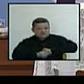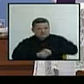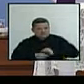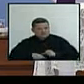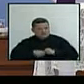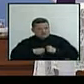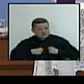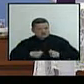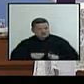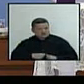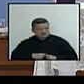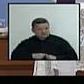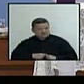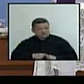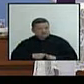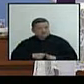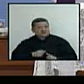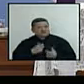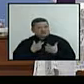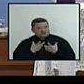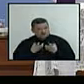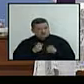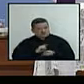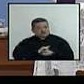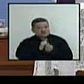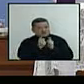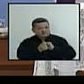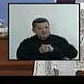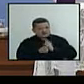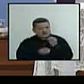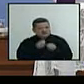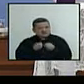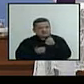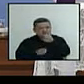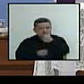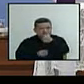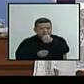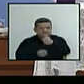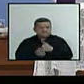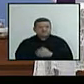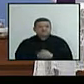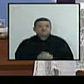sinceramente nuestro propósito de conversión.